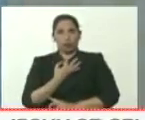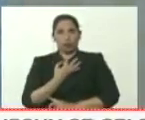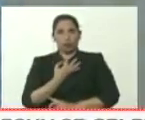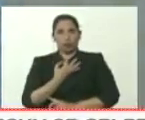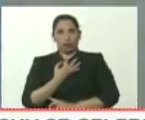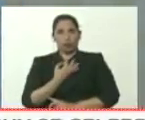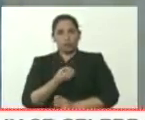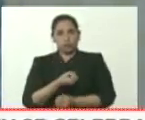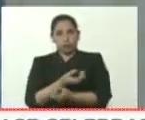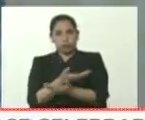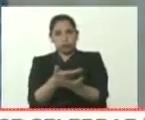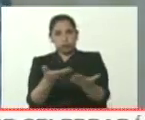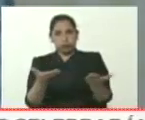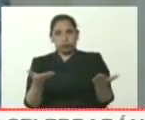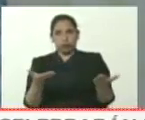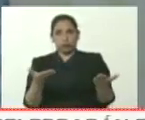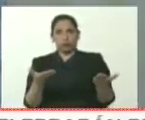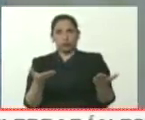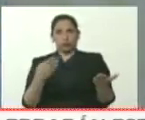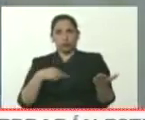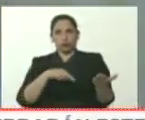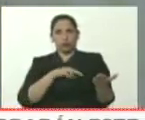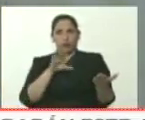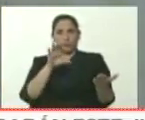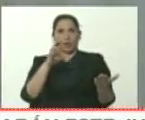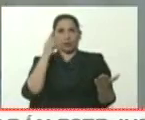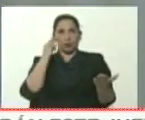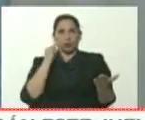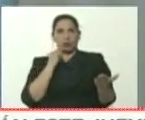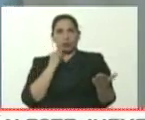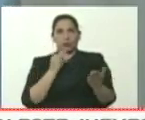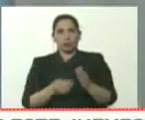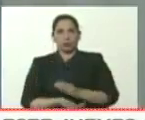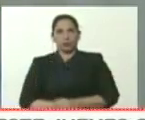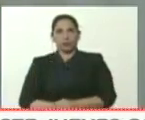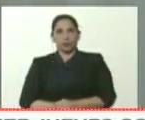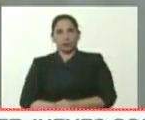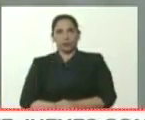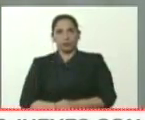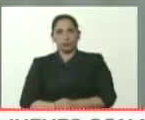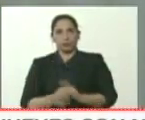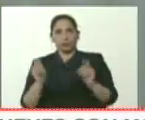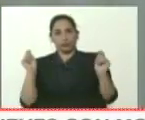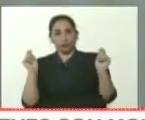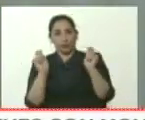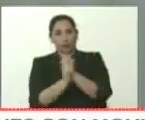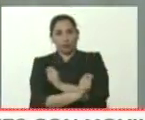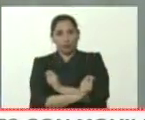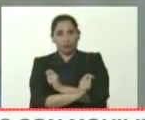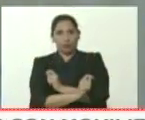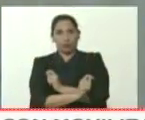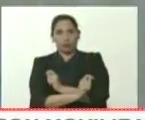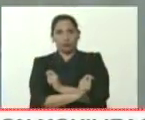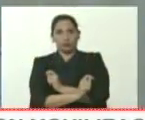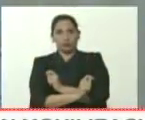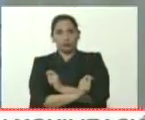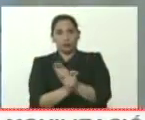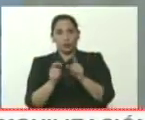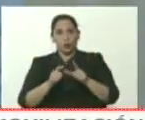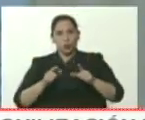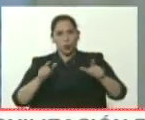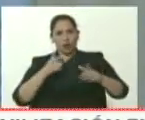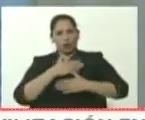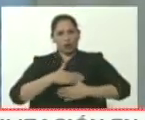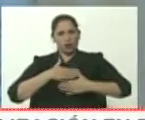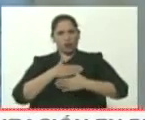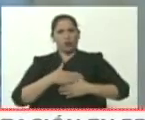destacados en nuestra patria bolivariana. Se ha convertido en un lugar común la expresión